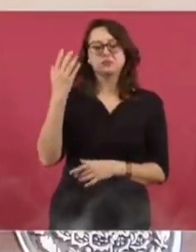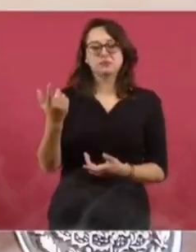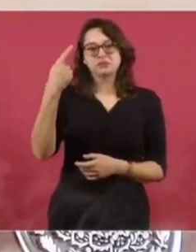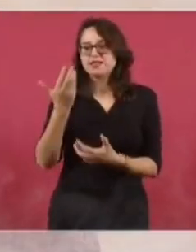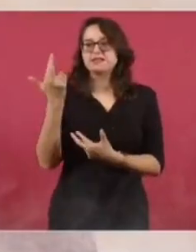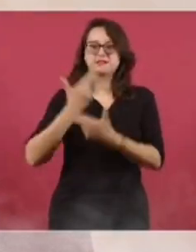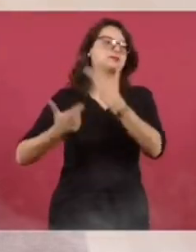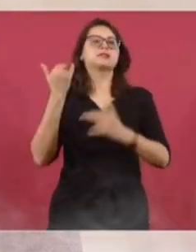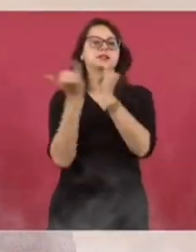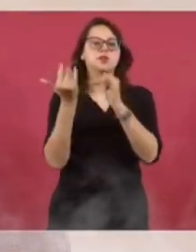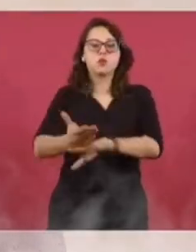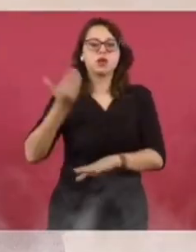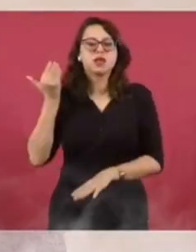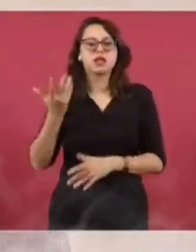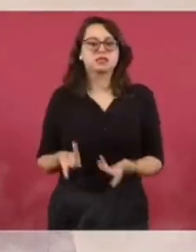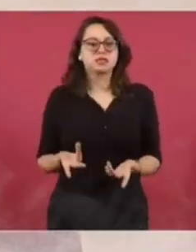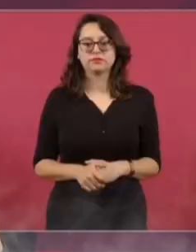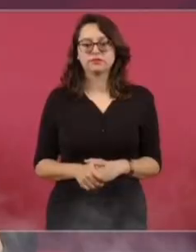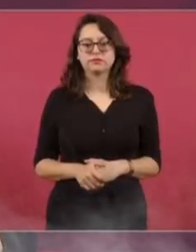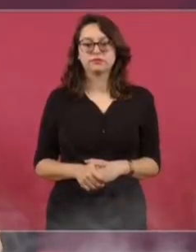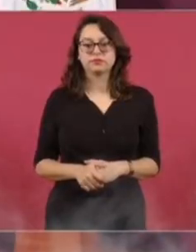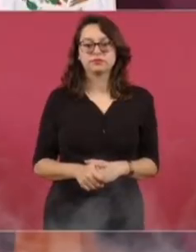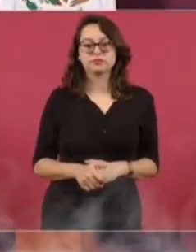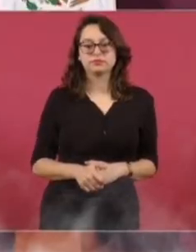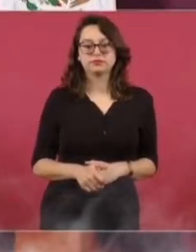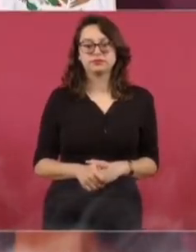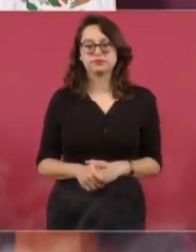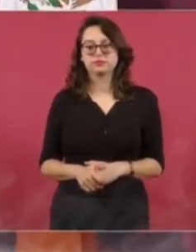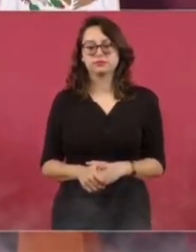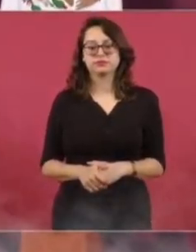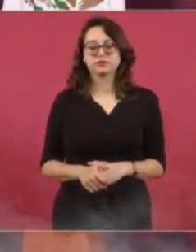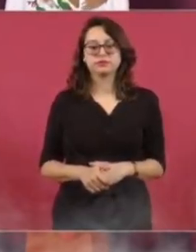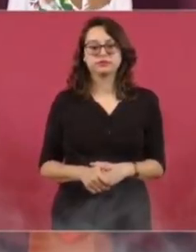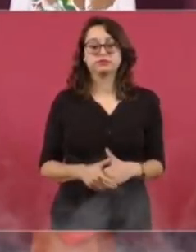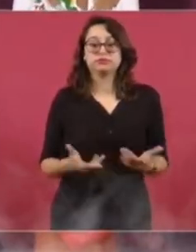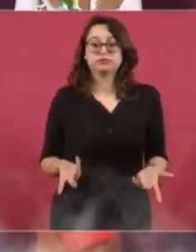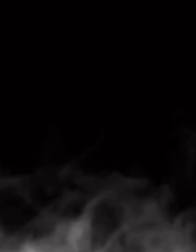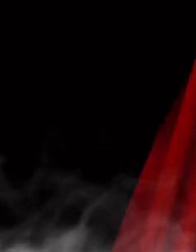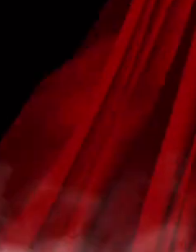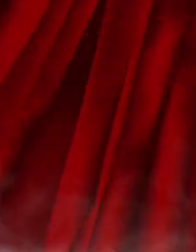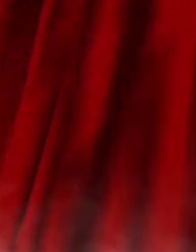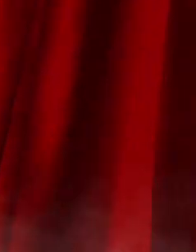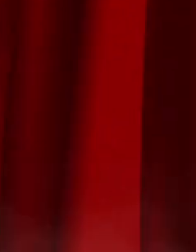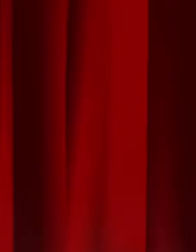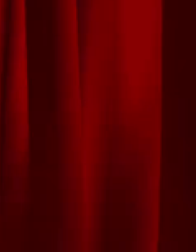se obnubilan, no quieren perder el privilegio de mandar. Ojalá y recapaciten.